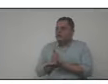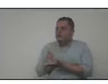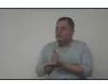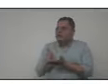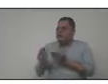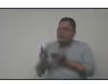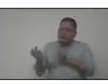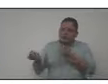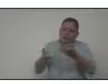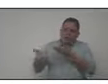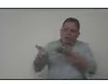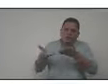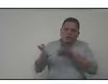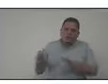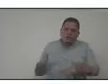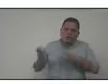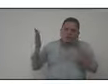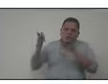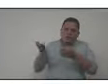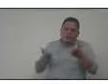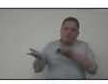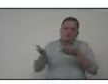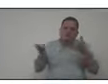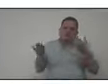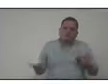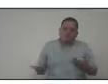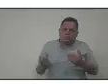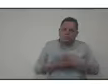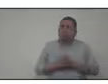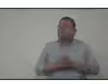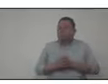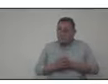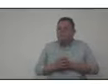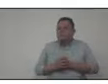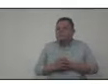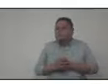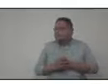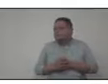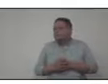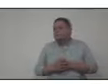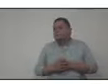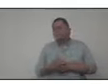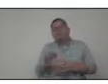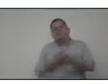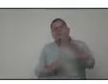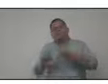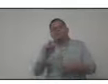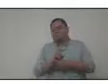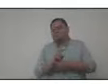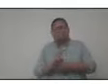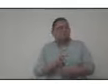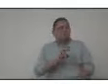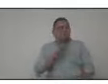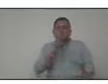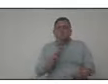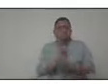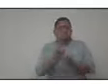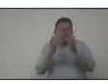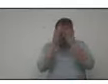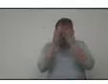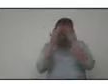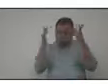han obtenido para mejorar el servicio? Sí, el año pasado, pues como lo decíamos, hubo un desbordamiento de